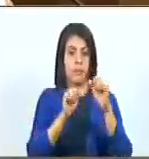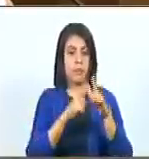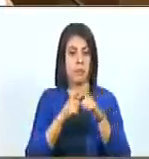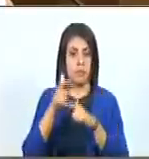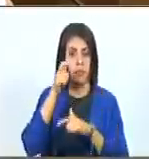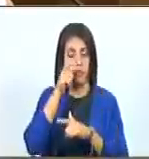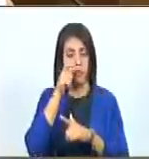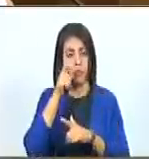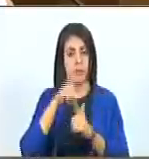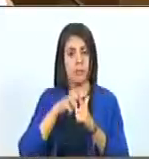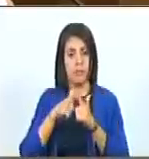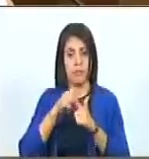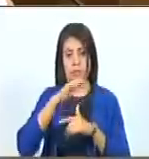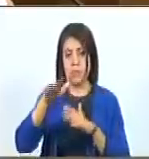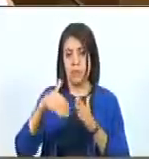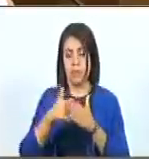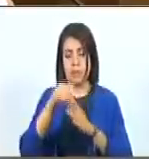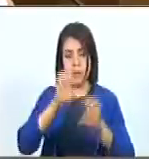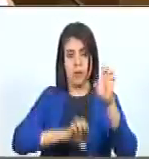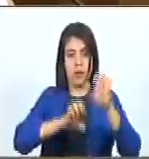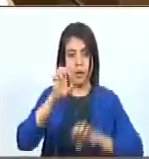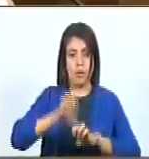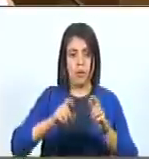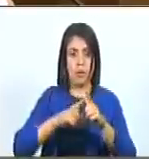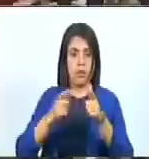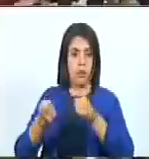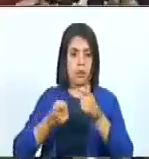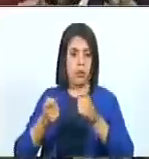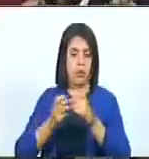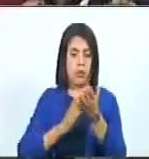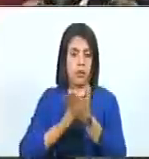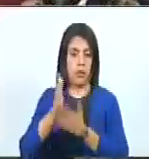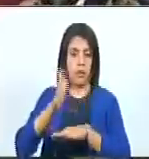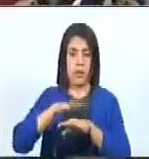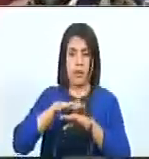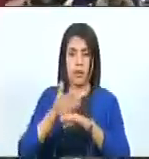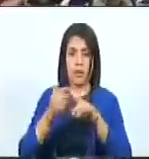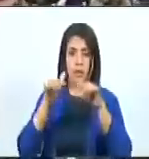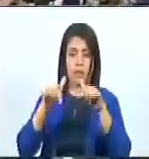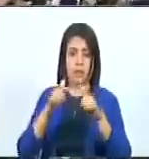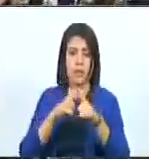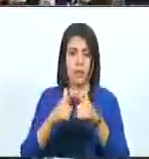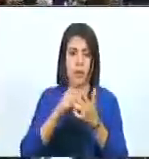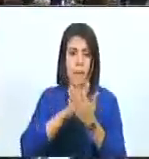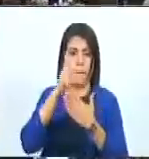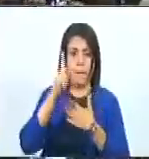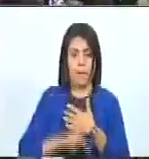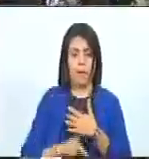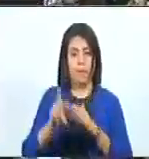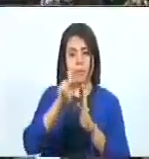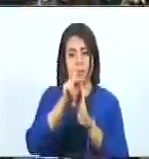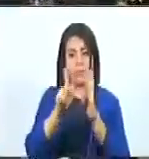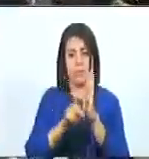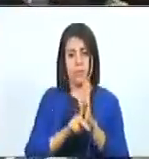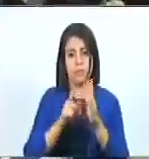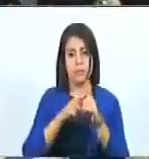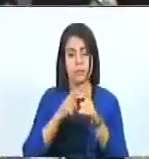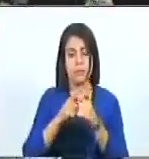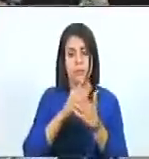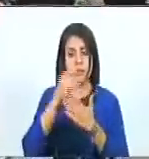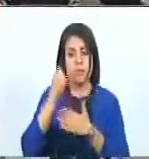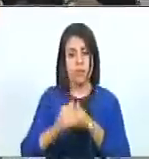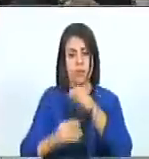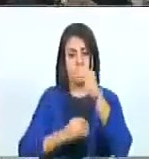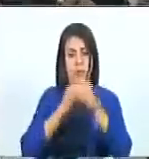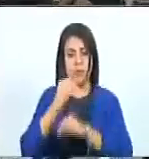vigilancia, supervisión, evaluación, control y seguimiento de los planes, programas y proyectos que